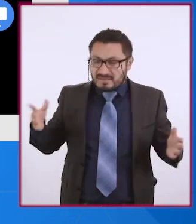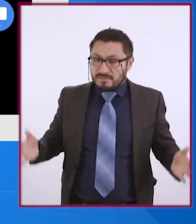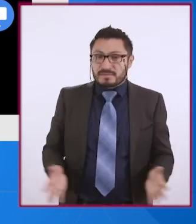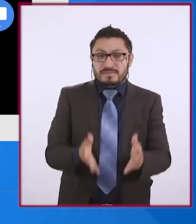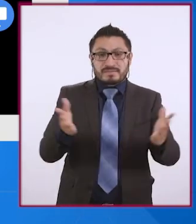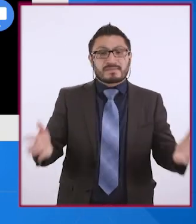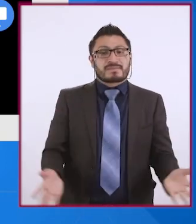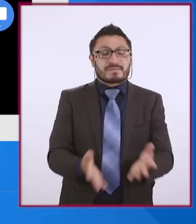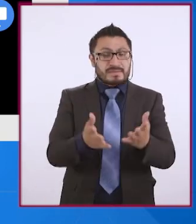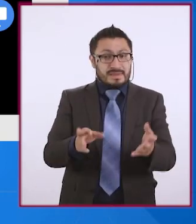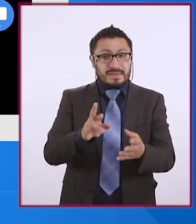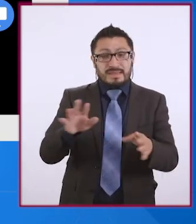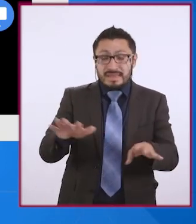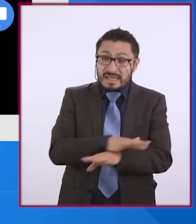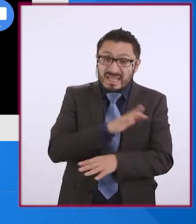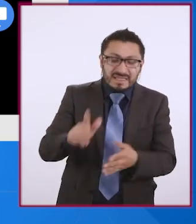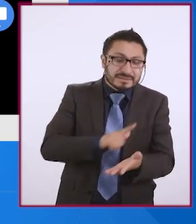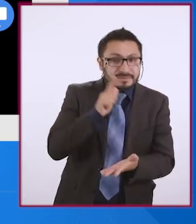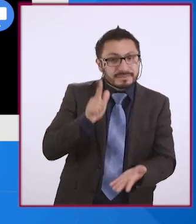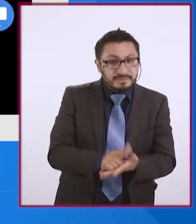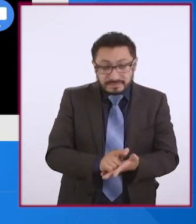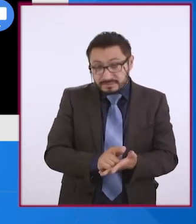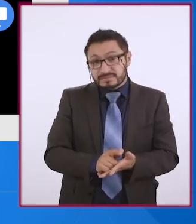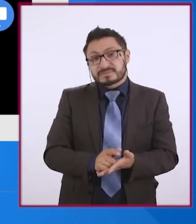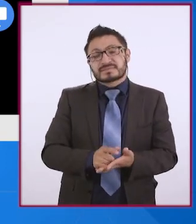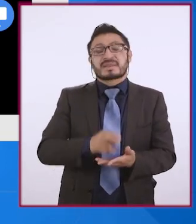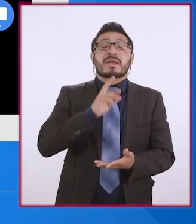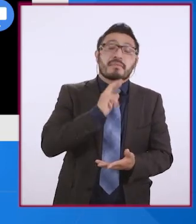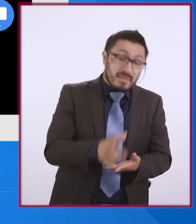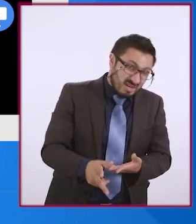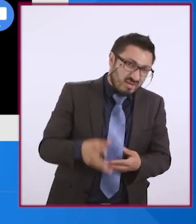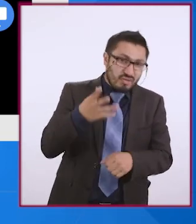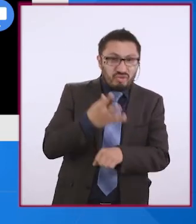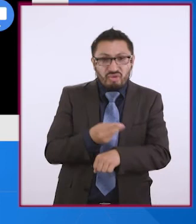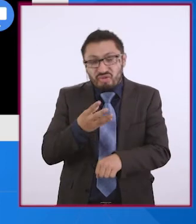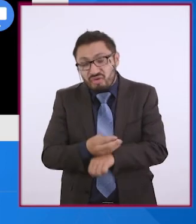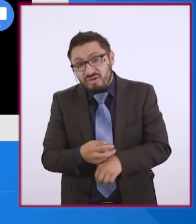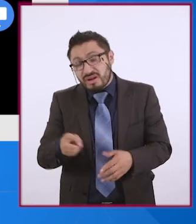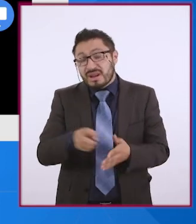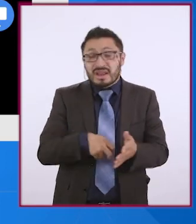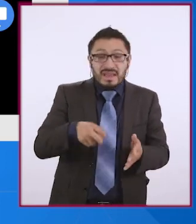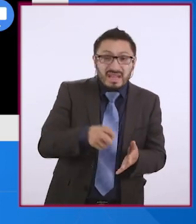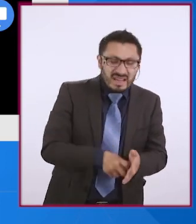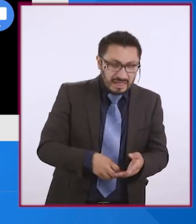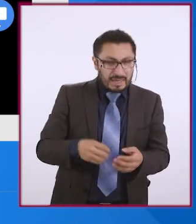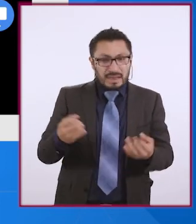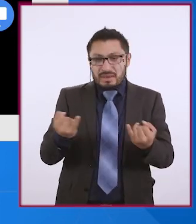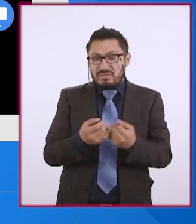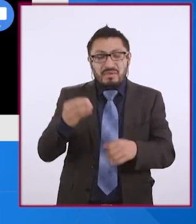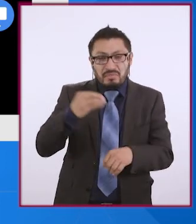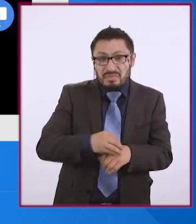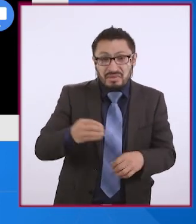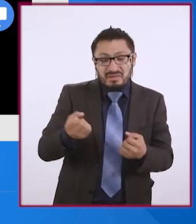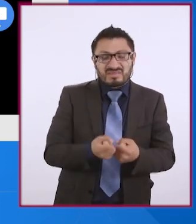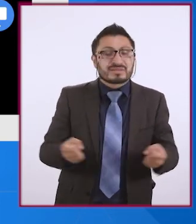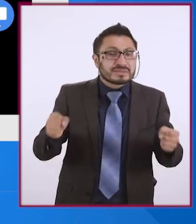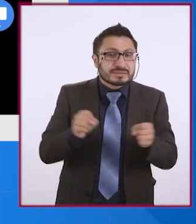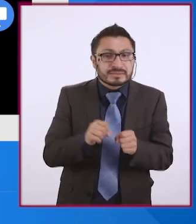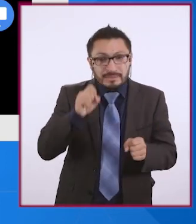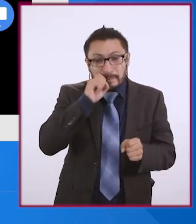impulsar reformas en el comportamiento general de la sociedad, porque de otra manera tendríamos una